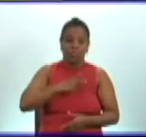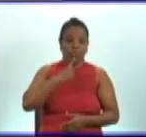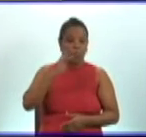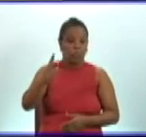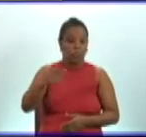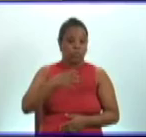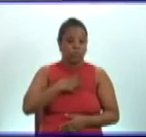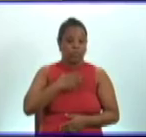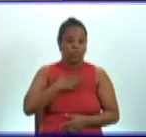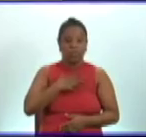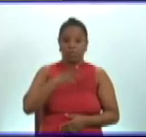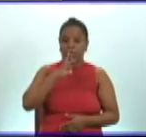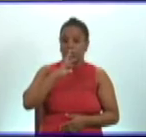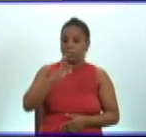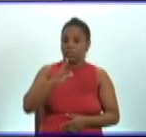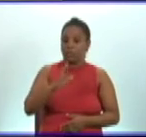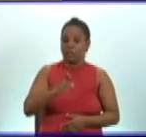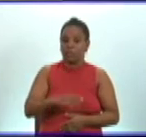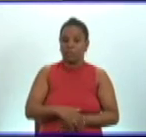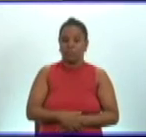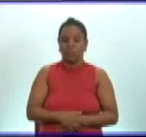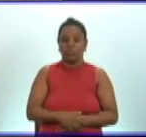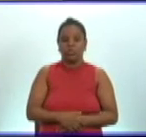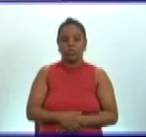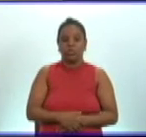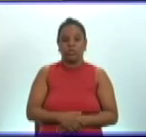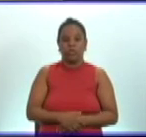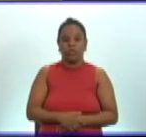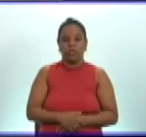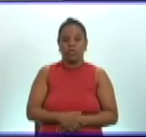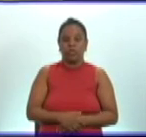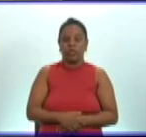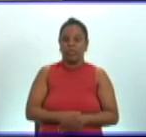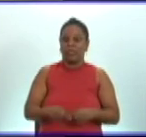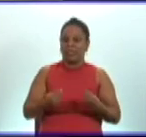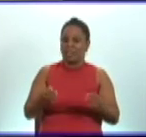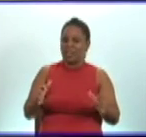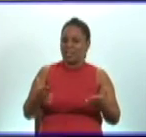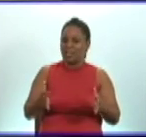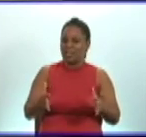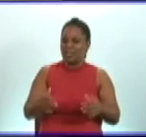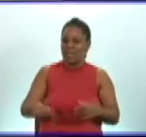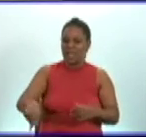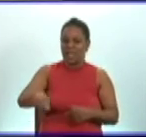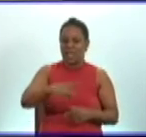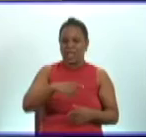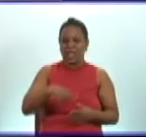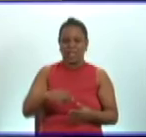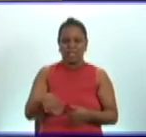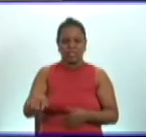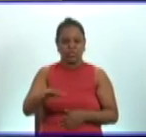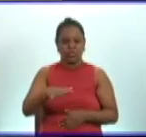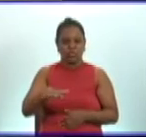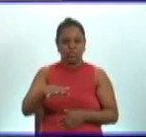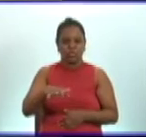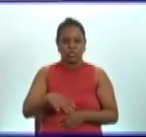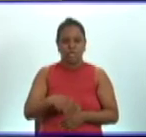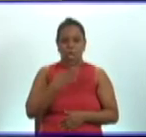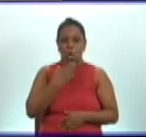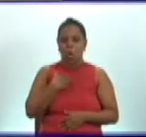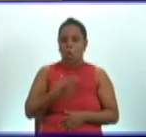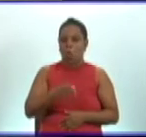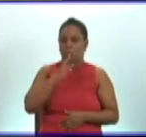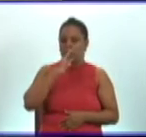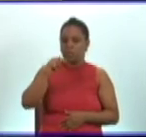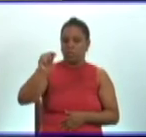tener como consecuencia, además van a un poco que a infundir ese temor en esa sociedad. Te propongo entonces que veamos como resultado de este primer